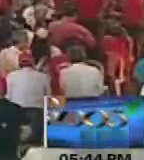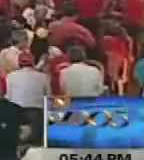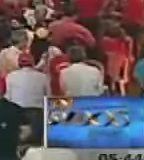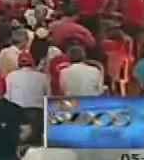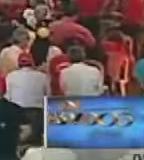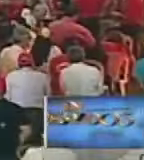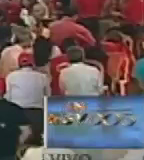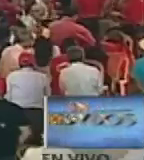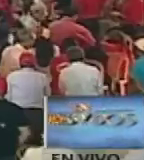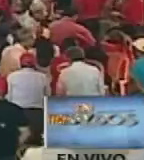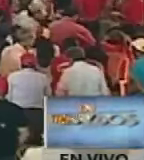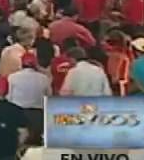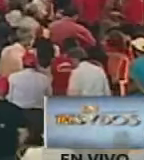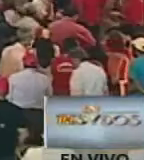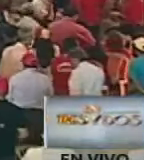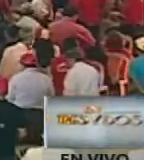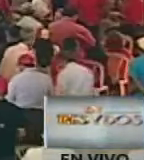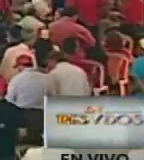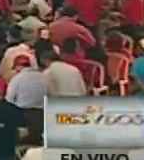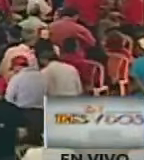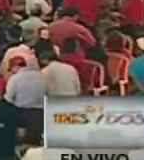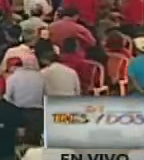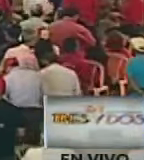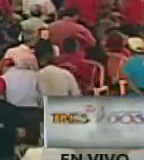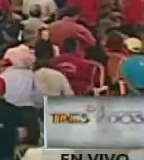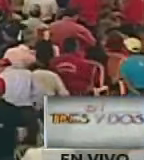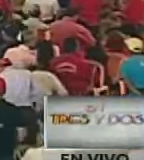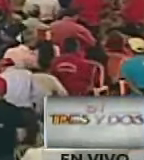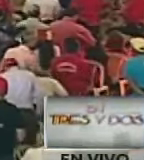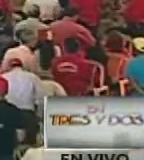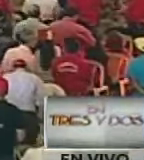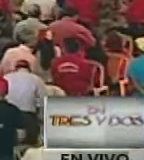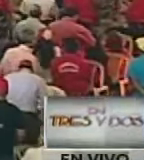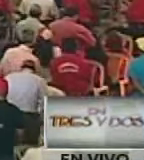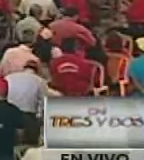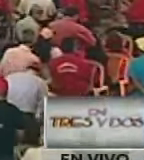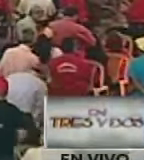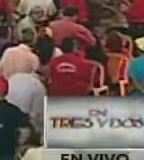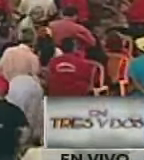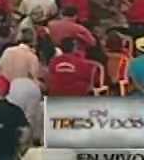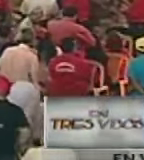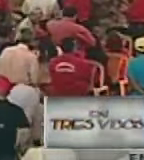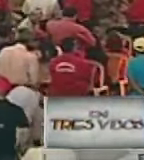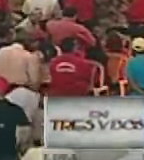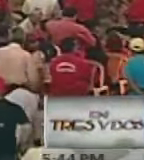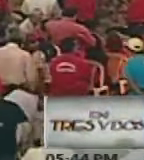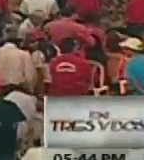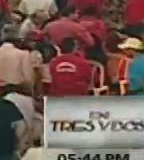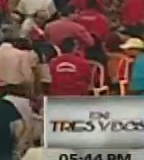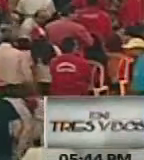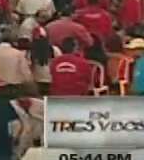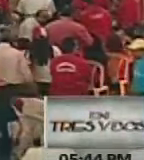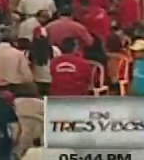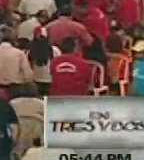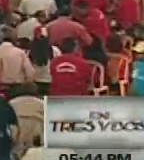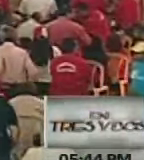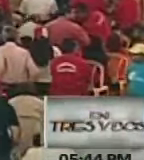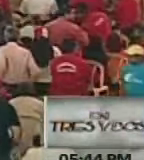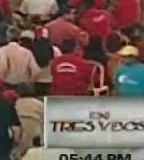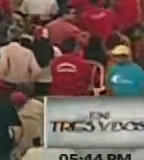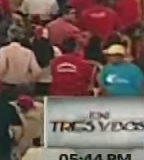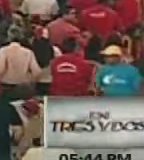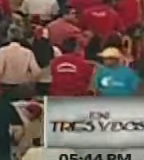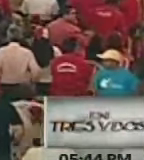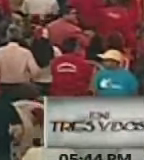Poder Obrero, al primer mandatario nacional, quien viene acompañado, por supuesto, del Vicepresidente Ejecutivo de